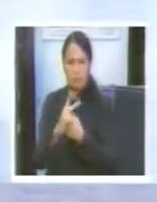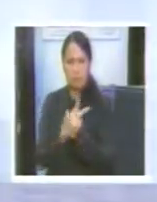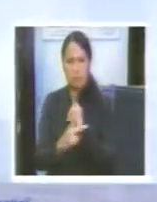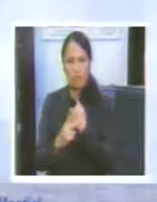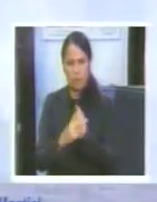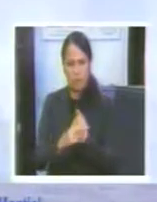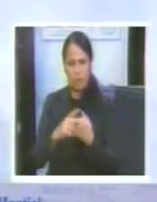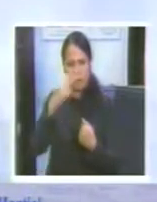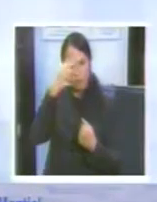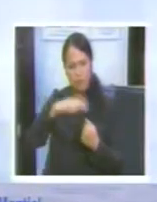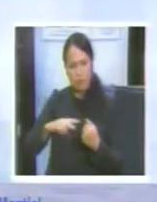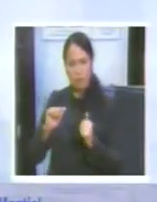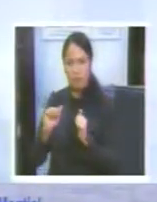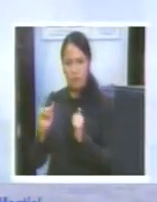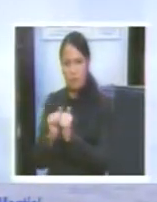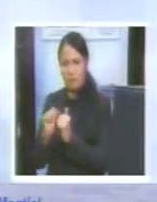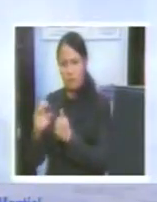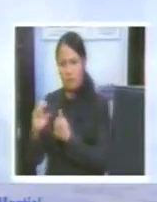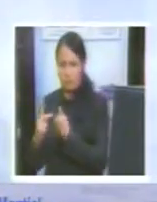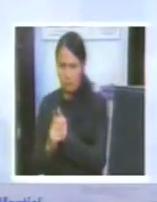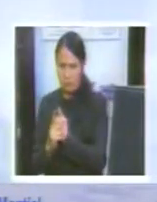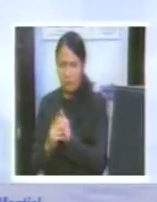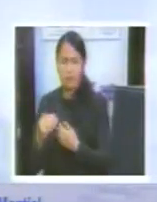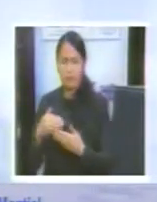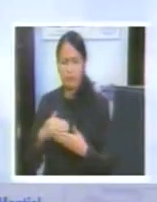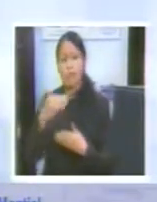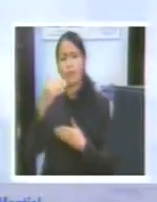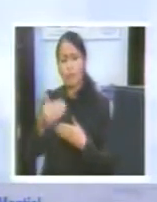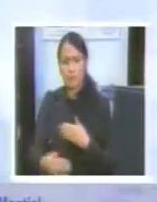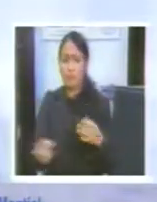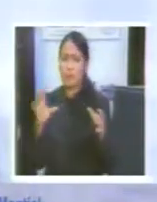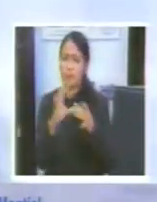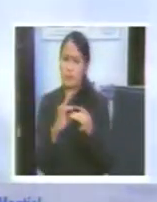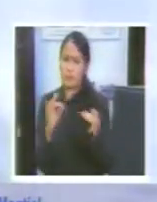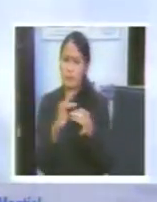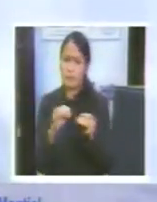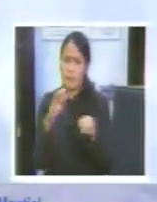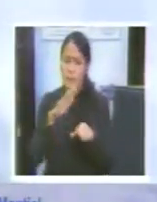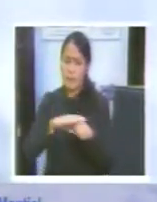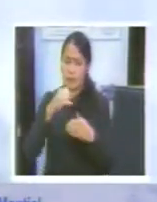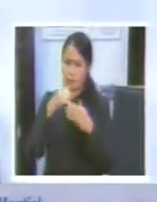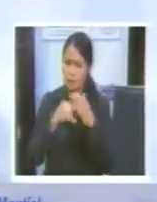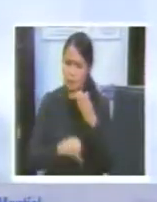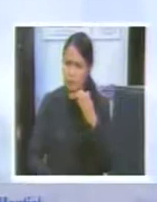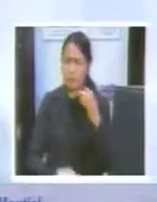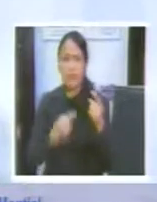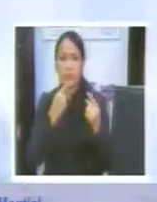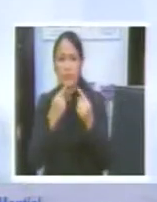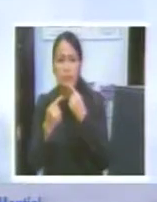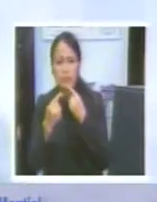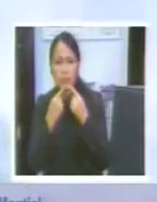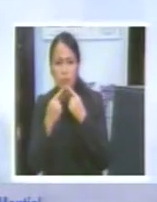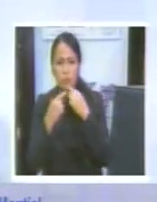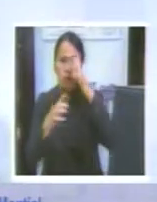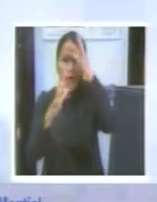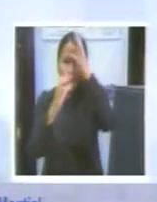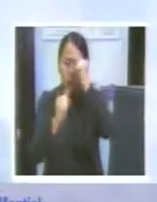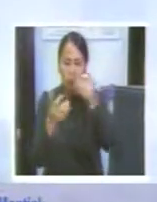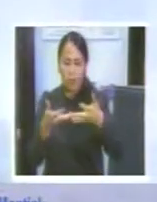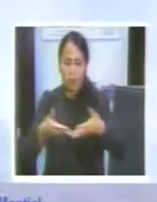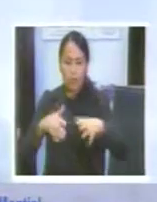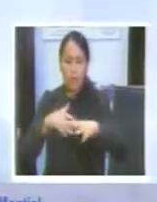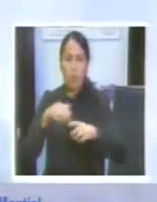ver más específicamente la discusión del acuerdo global.